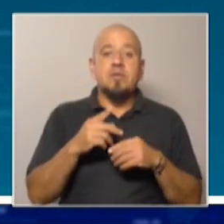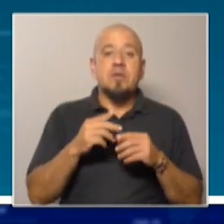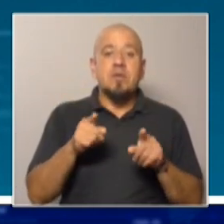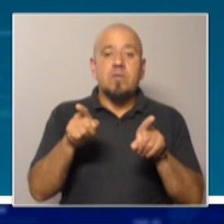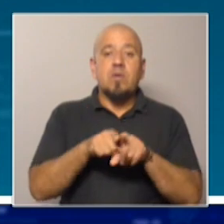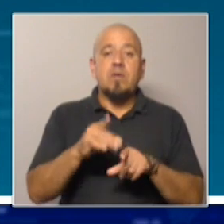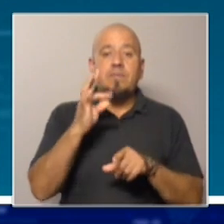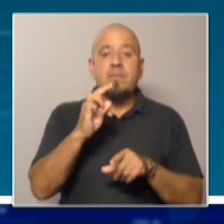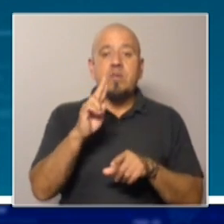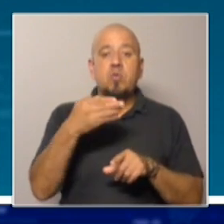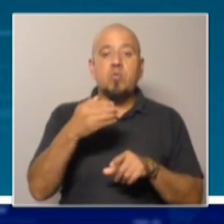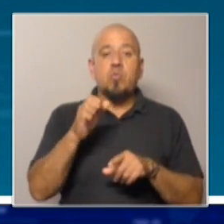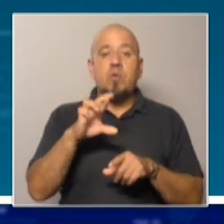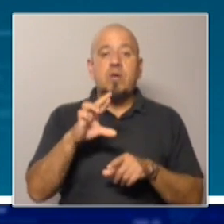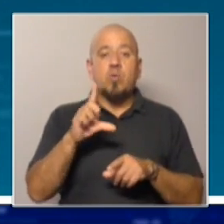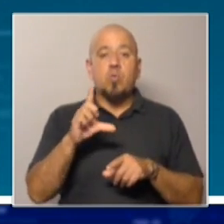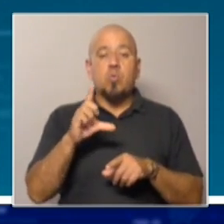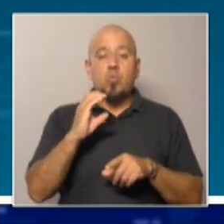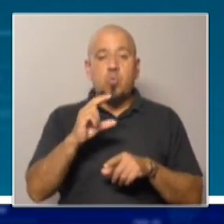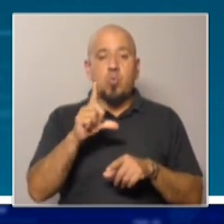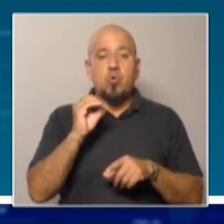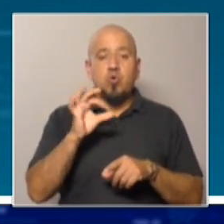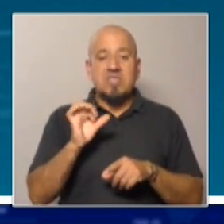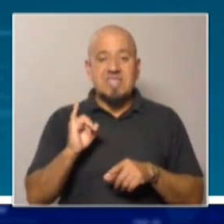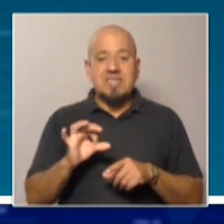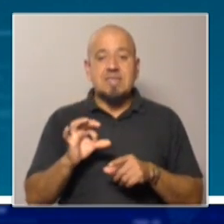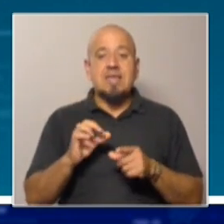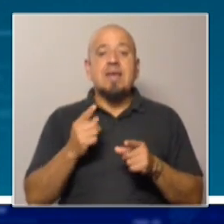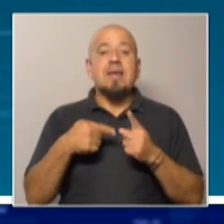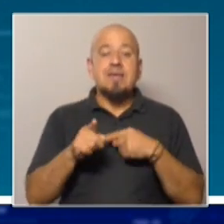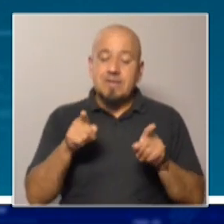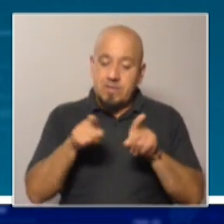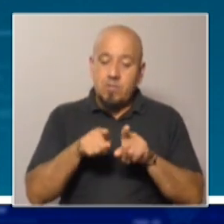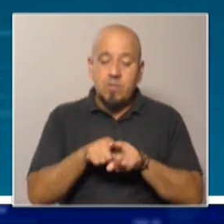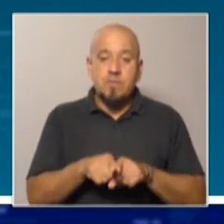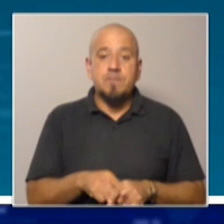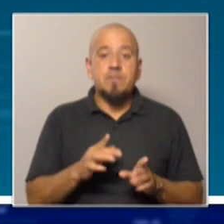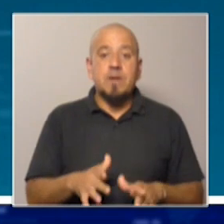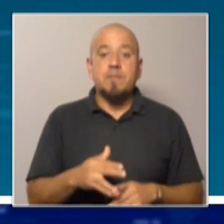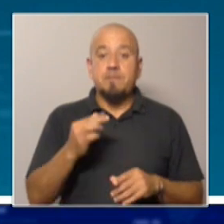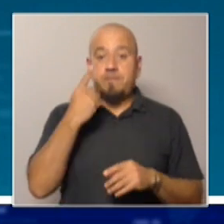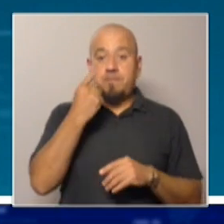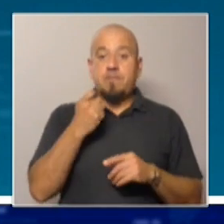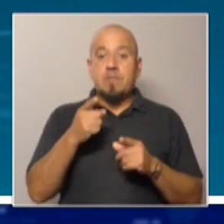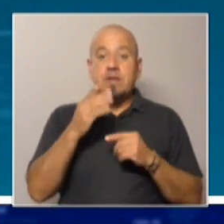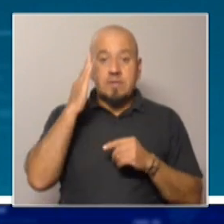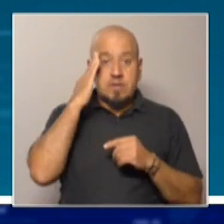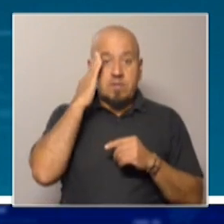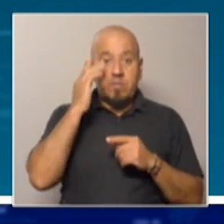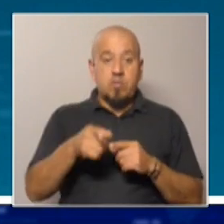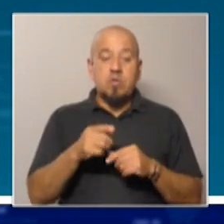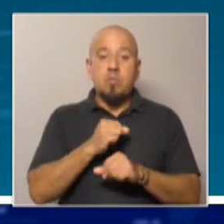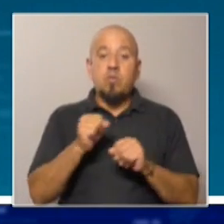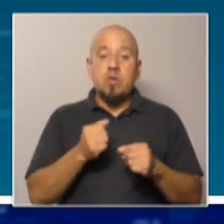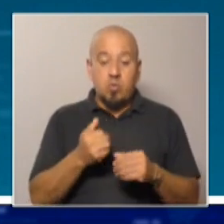tuberculosis. Bueno, en este caso lo ideal es además evitar el cuadro directamente, evitar la infección, porque sabemos que la transmisión se puede